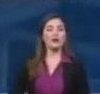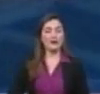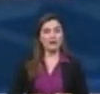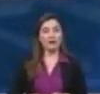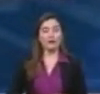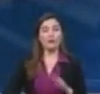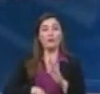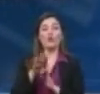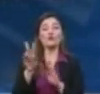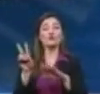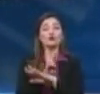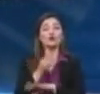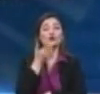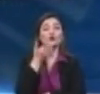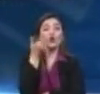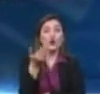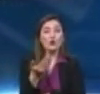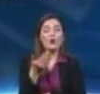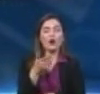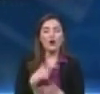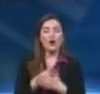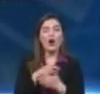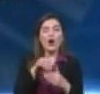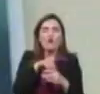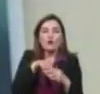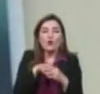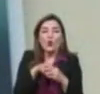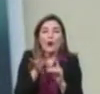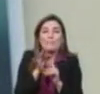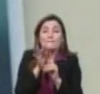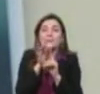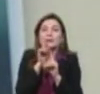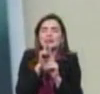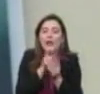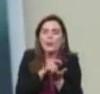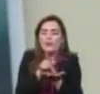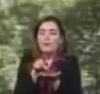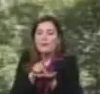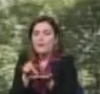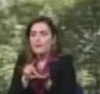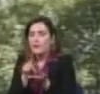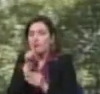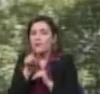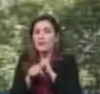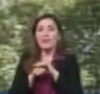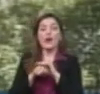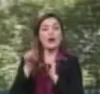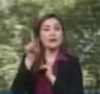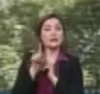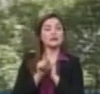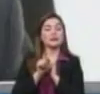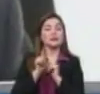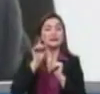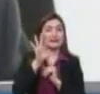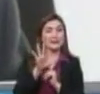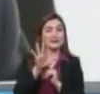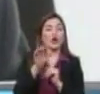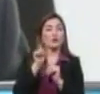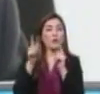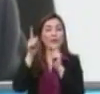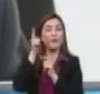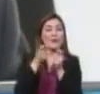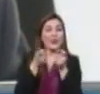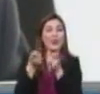en su mayoría fue usado bajo la figura de gastos especiales. Durante estos 5 periodos, la Contraloría General del Estado, con Carlos Polit